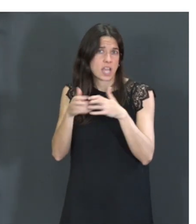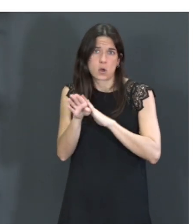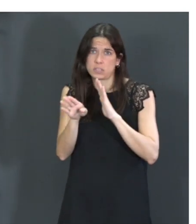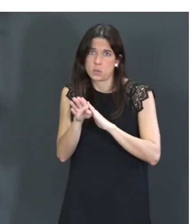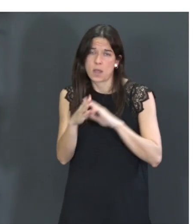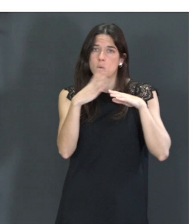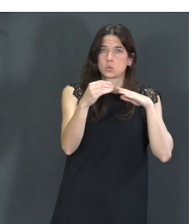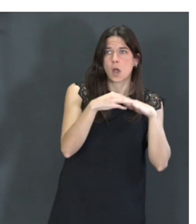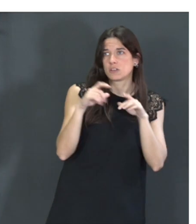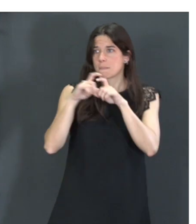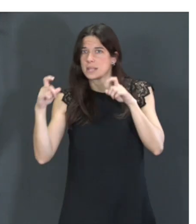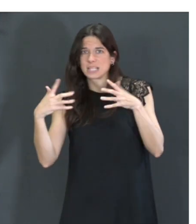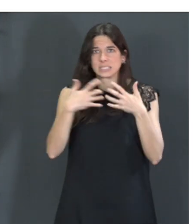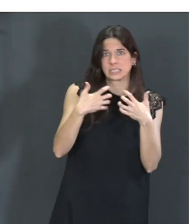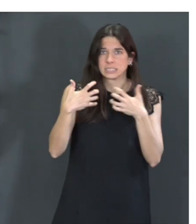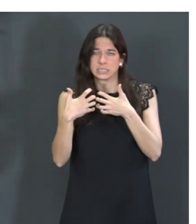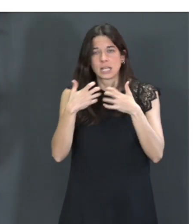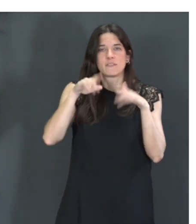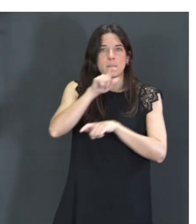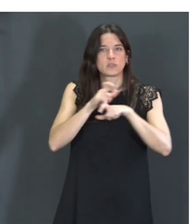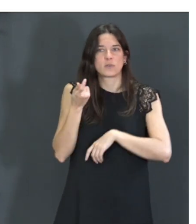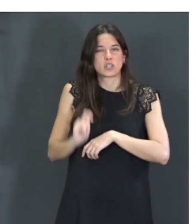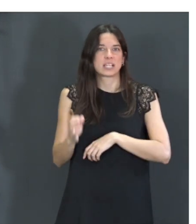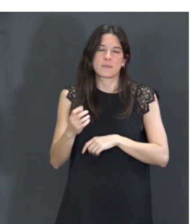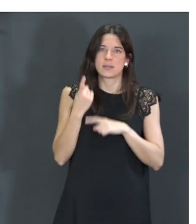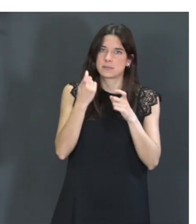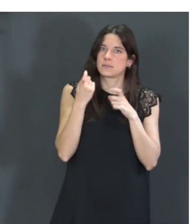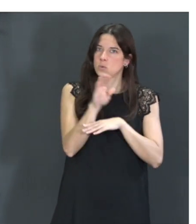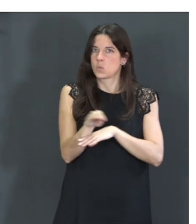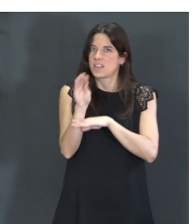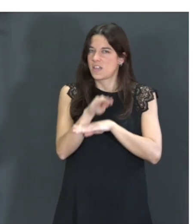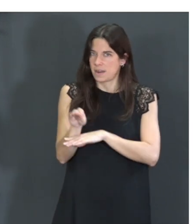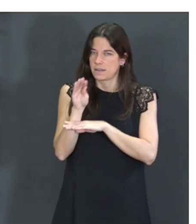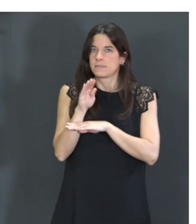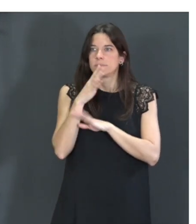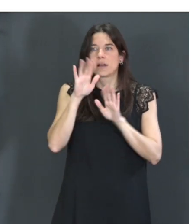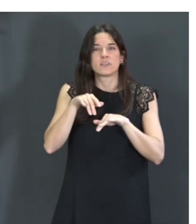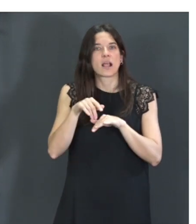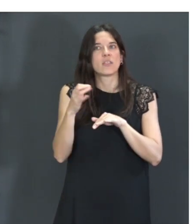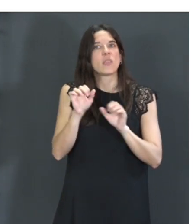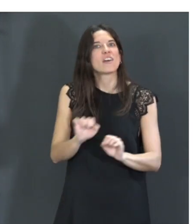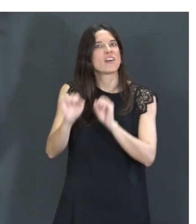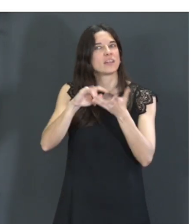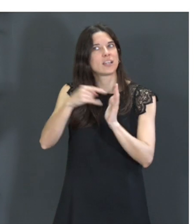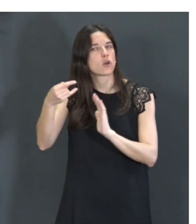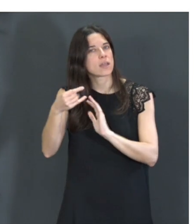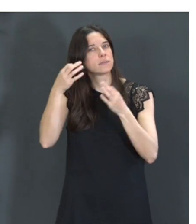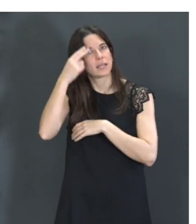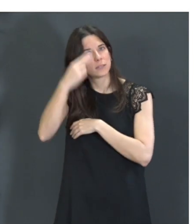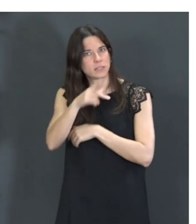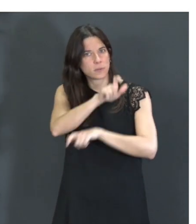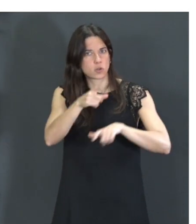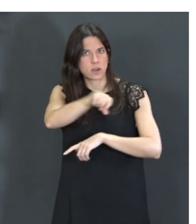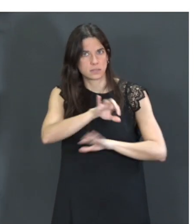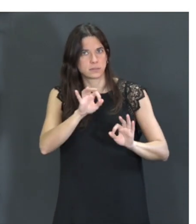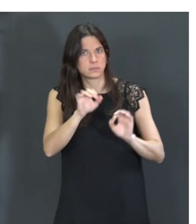y en estos casos tenemos que velar los profesionales porque estas tecnologías siempre sean respetuosas hacia las personas.